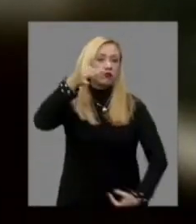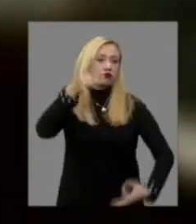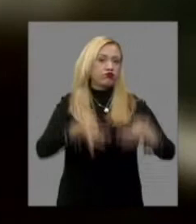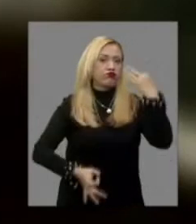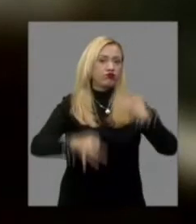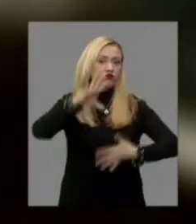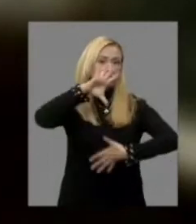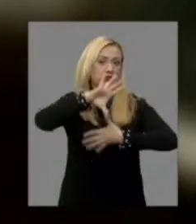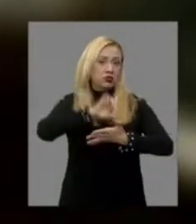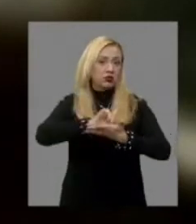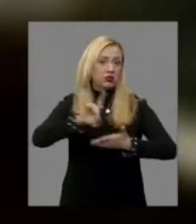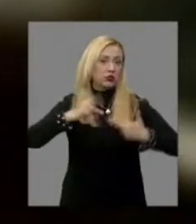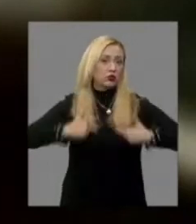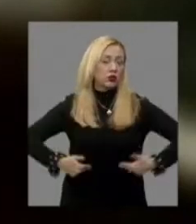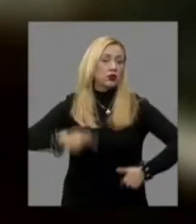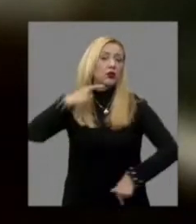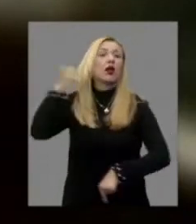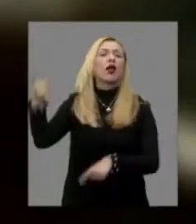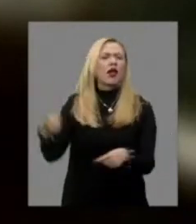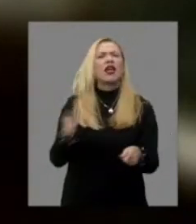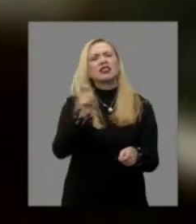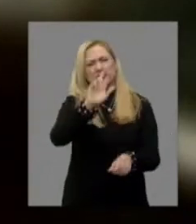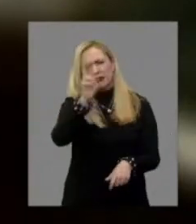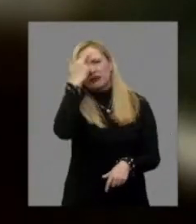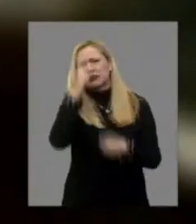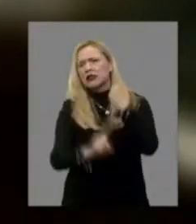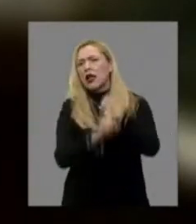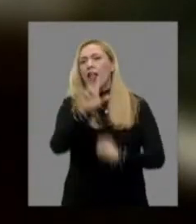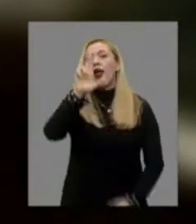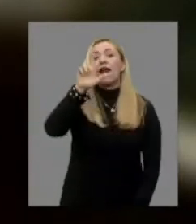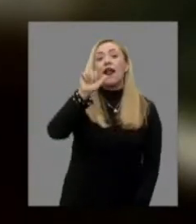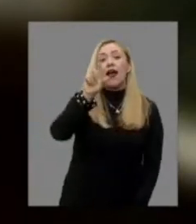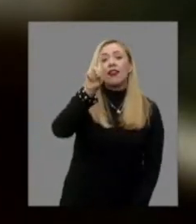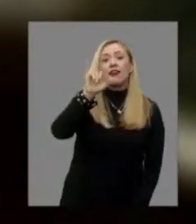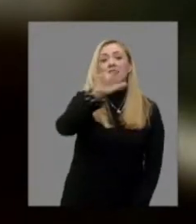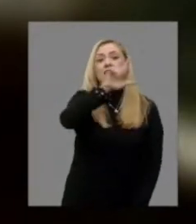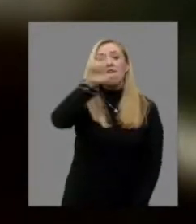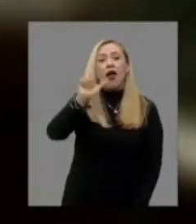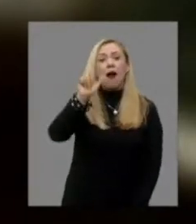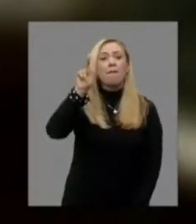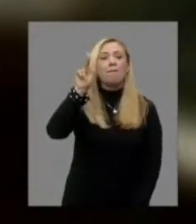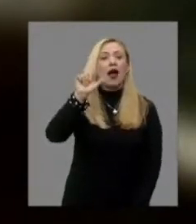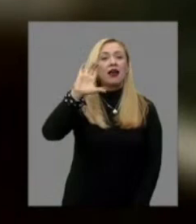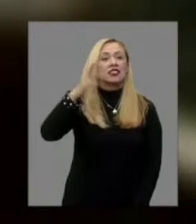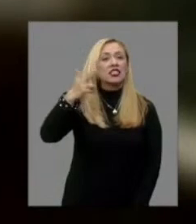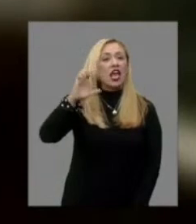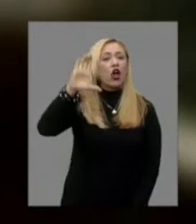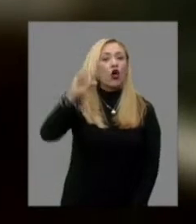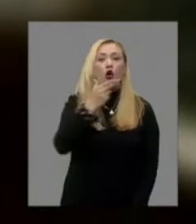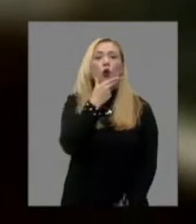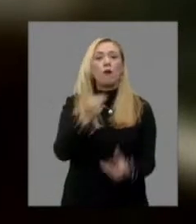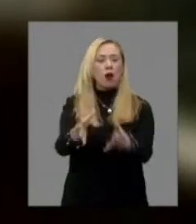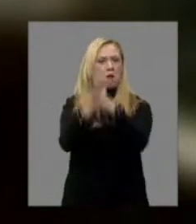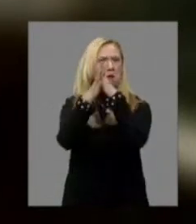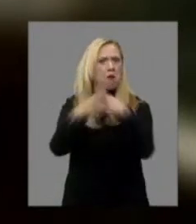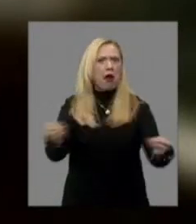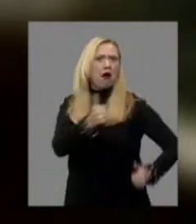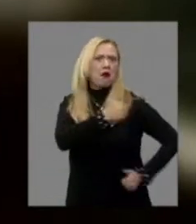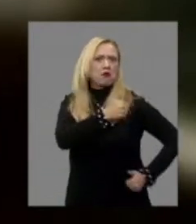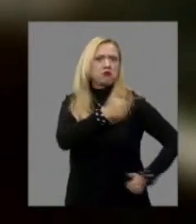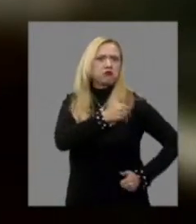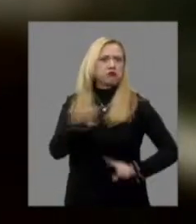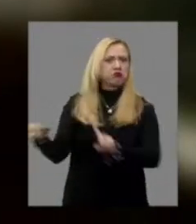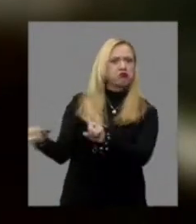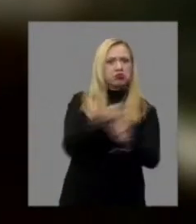de Derechos Humanos en el caso de Radilla Pacheco contra el Estado mexicano. Coincide más o menos